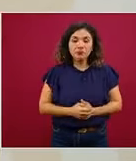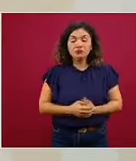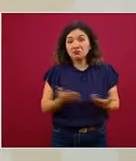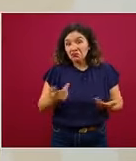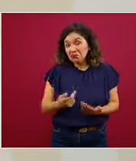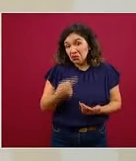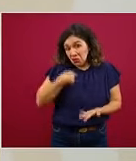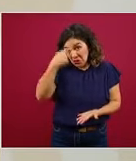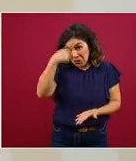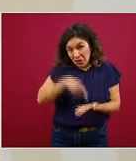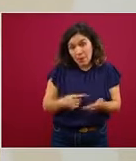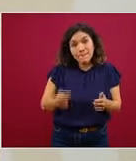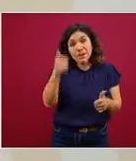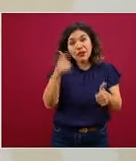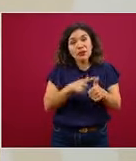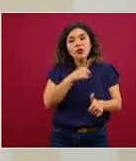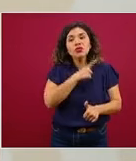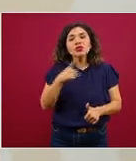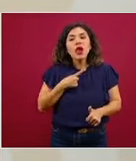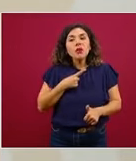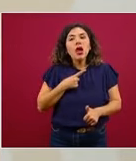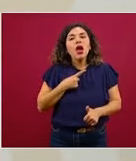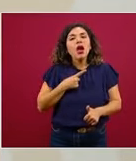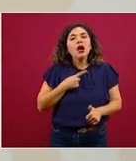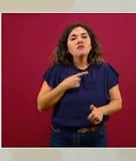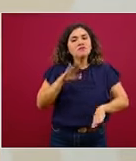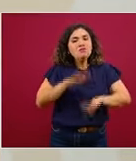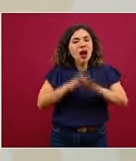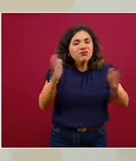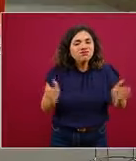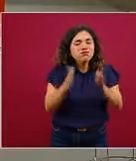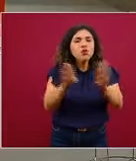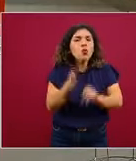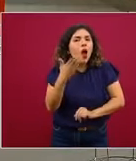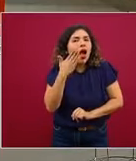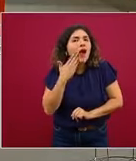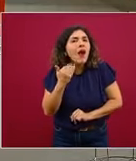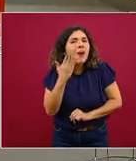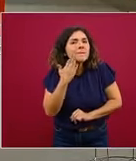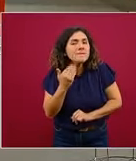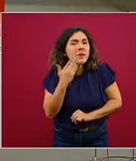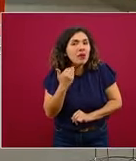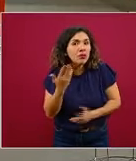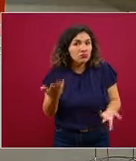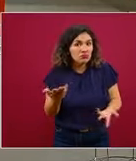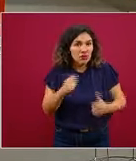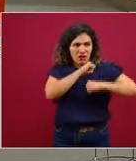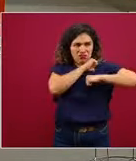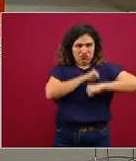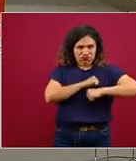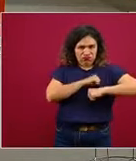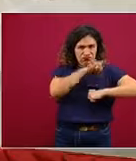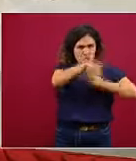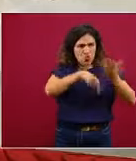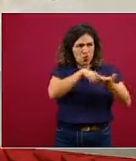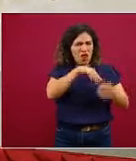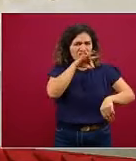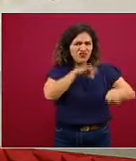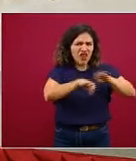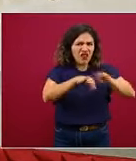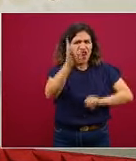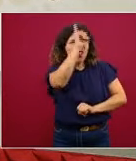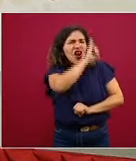que más bien deberíamos de fortalecer y fomentar la empatía. Si bien ya sean las autoridades de ese centro de trabajo o